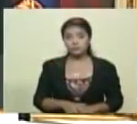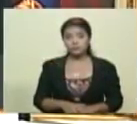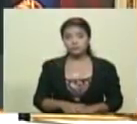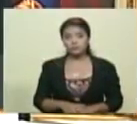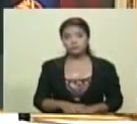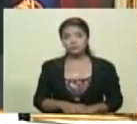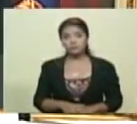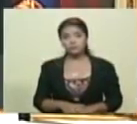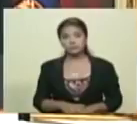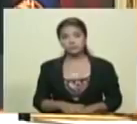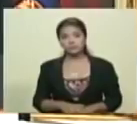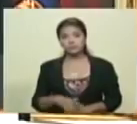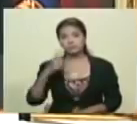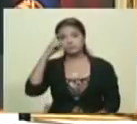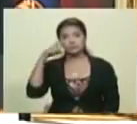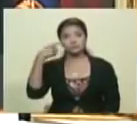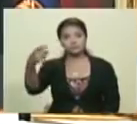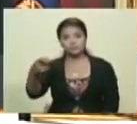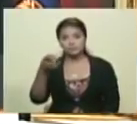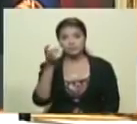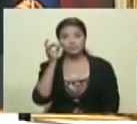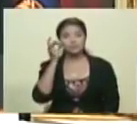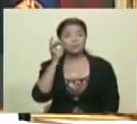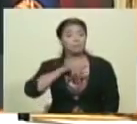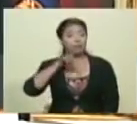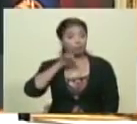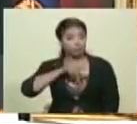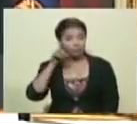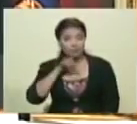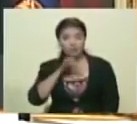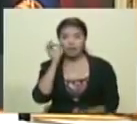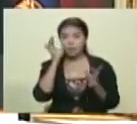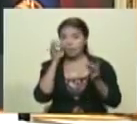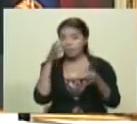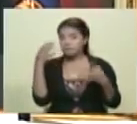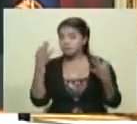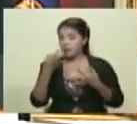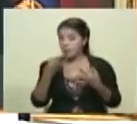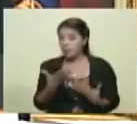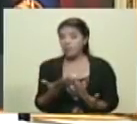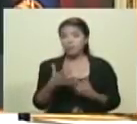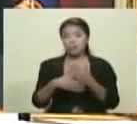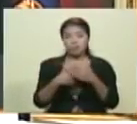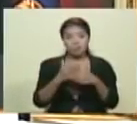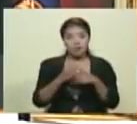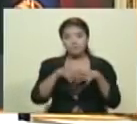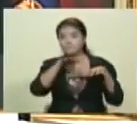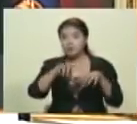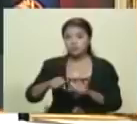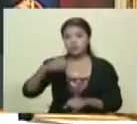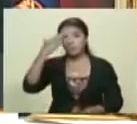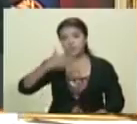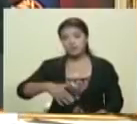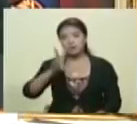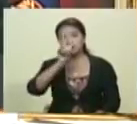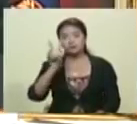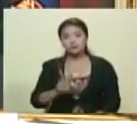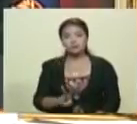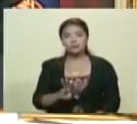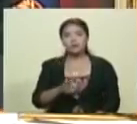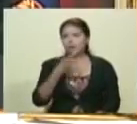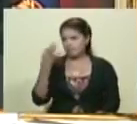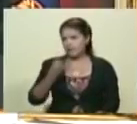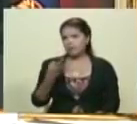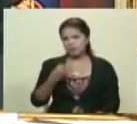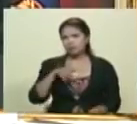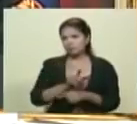odio todos los días, mentira. Están sembrando una escalada que remate en una invasión militar a Venezuela. Esa es la verdad. Eso